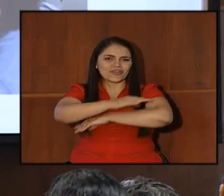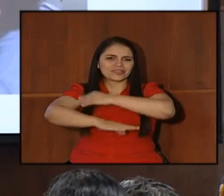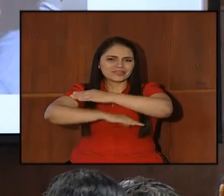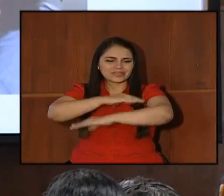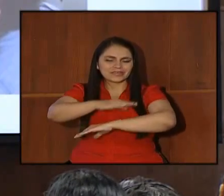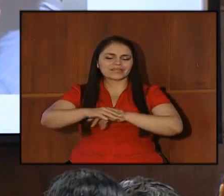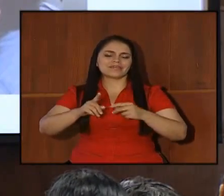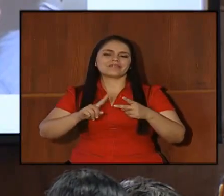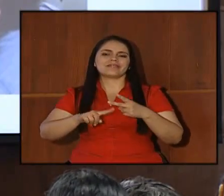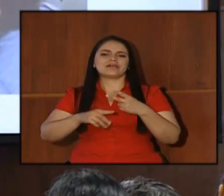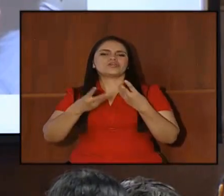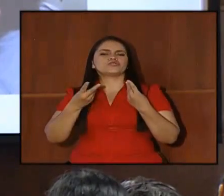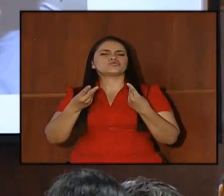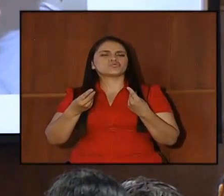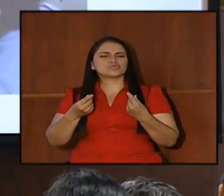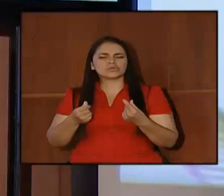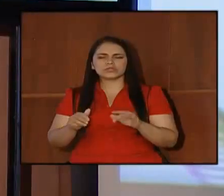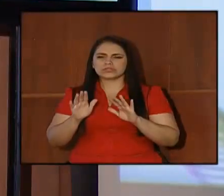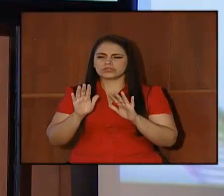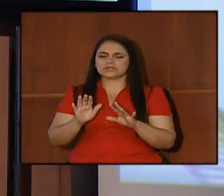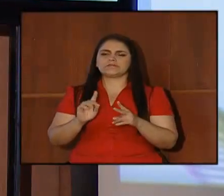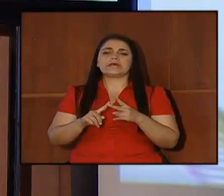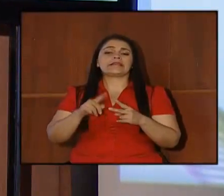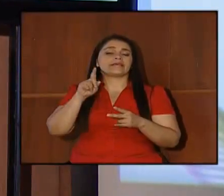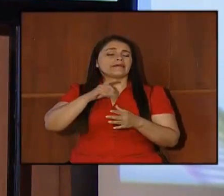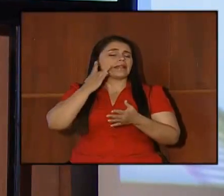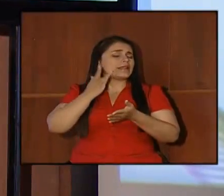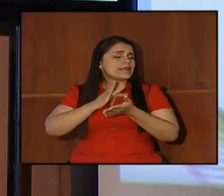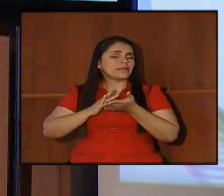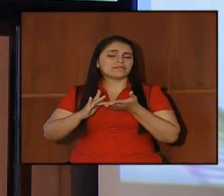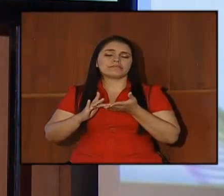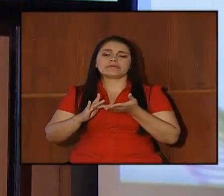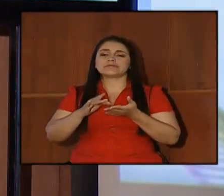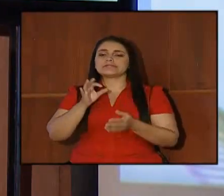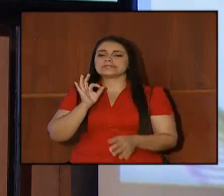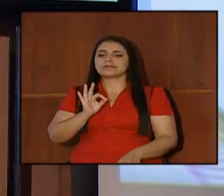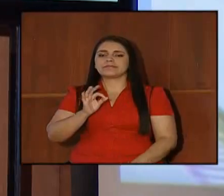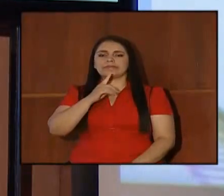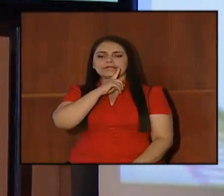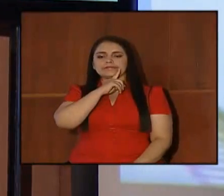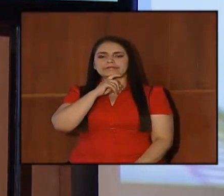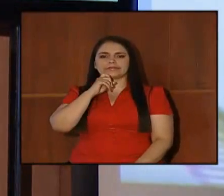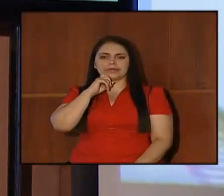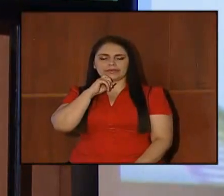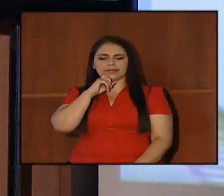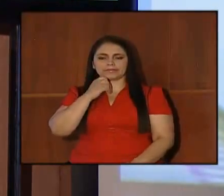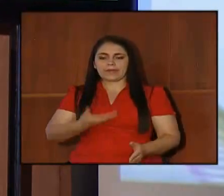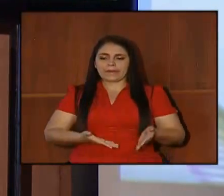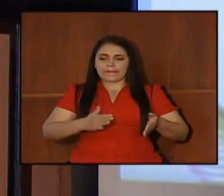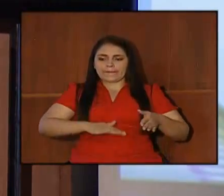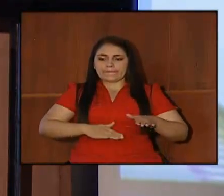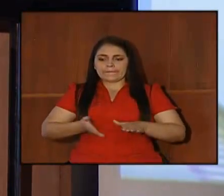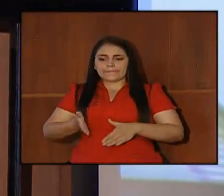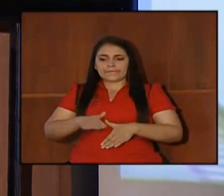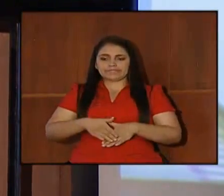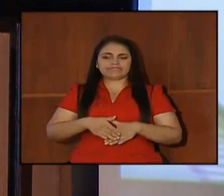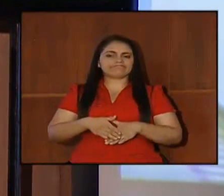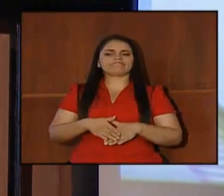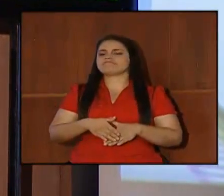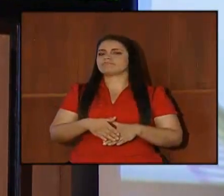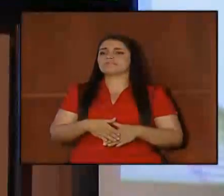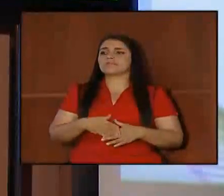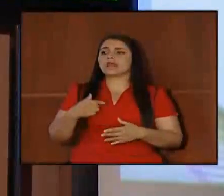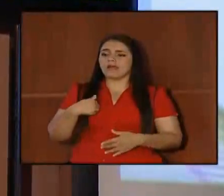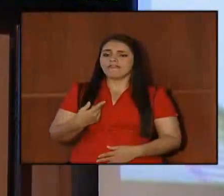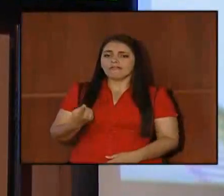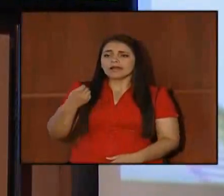suave. Debe estar limpia, seca. Pañal, usémoslo solamente si es necesario. Si